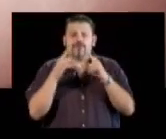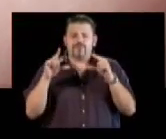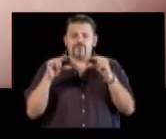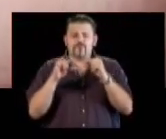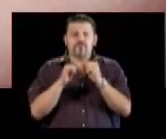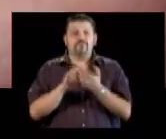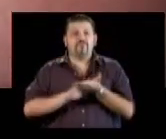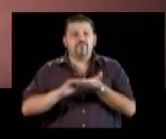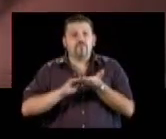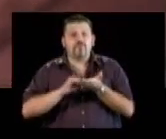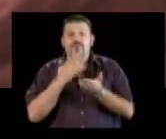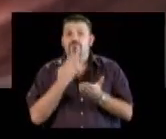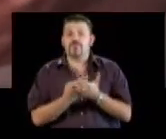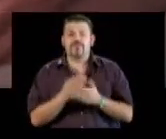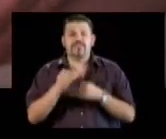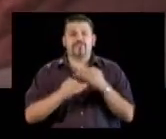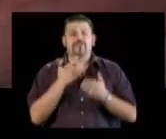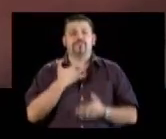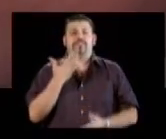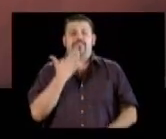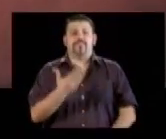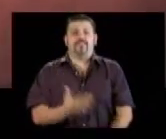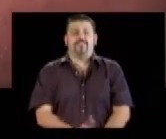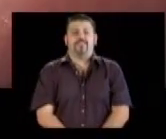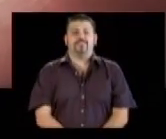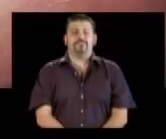textura y apariencia.